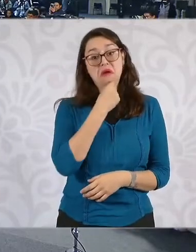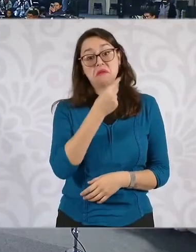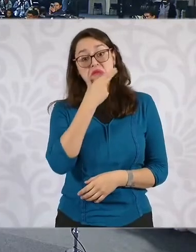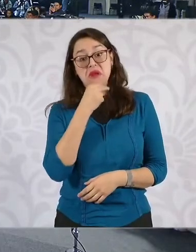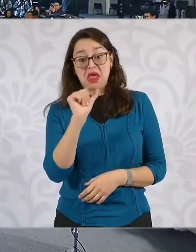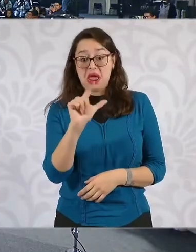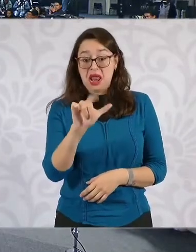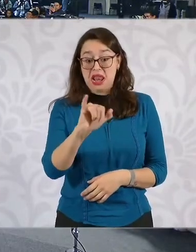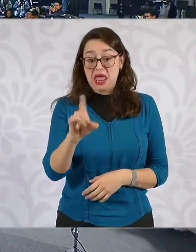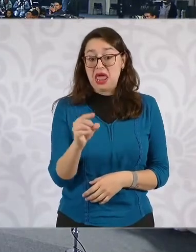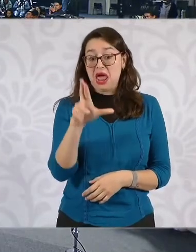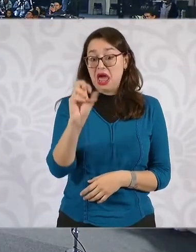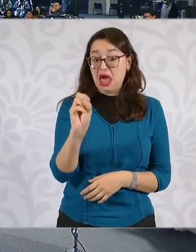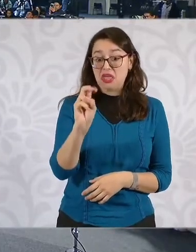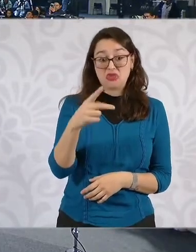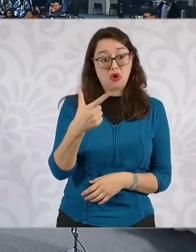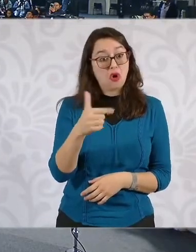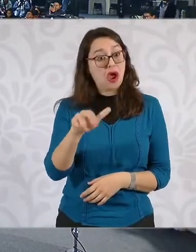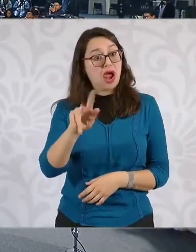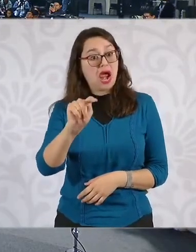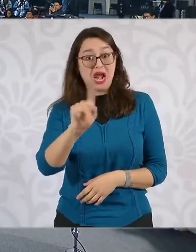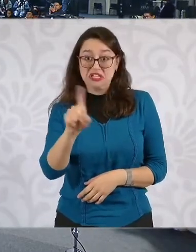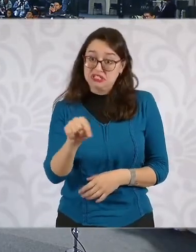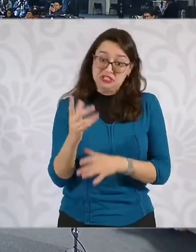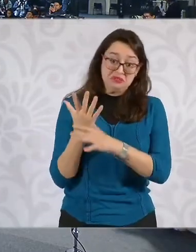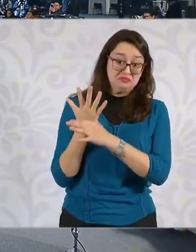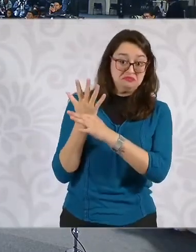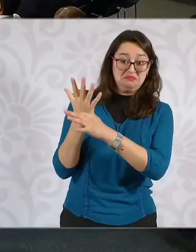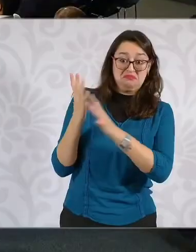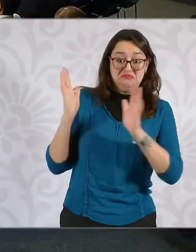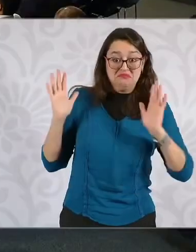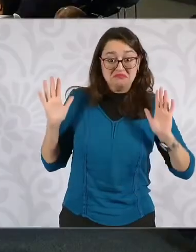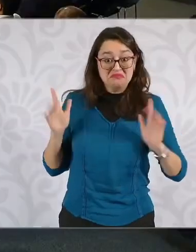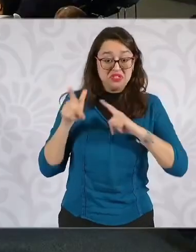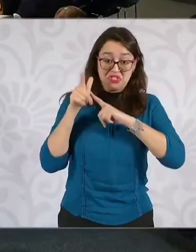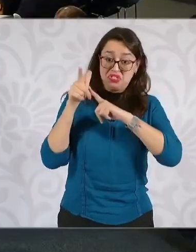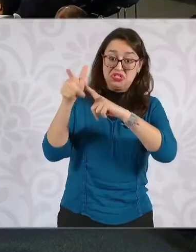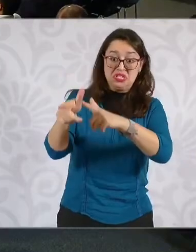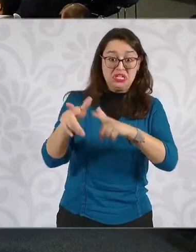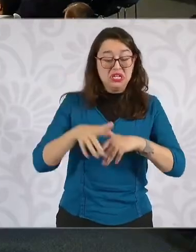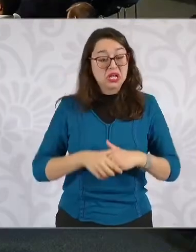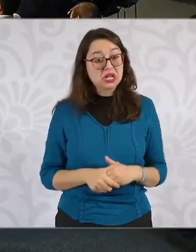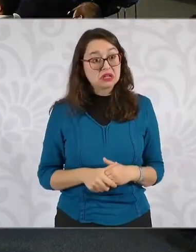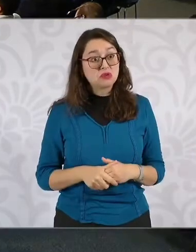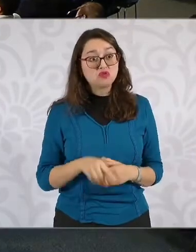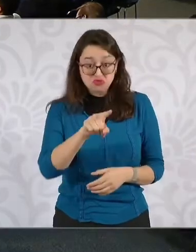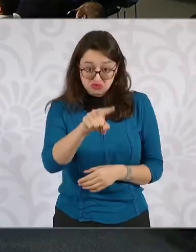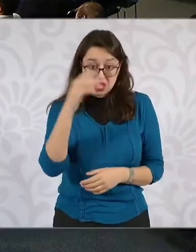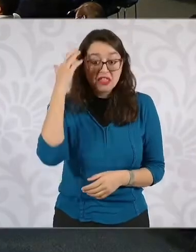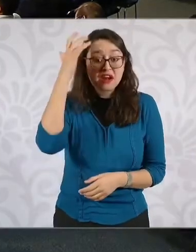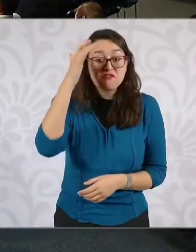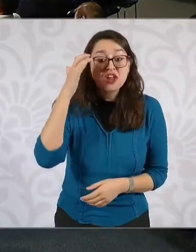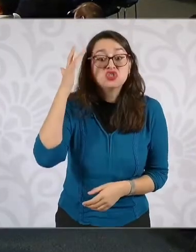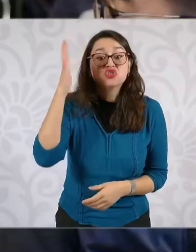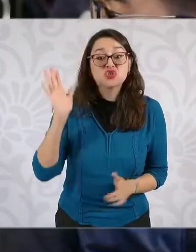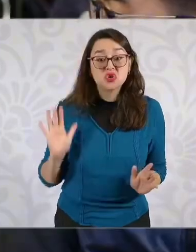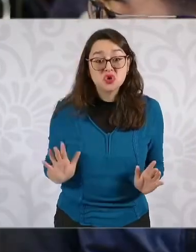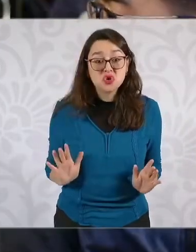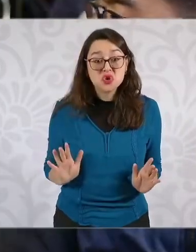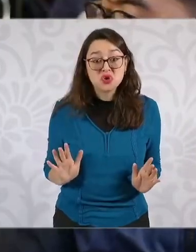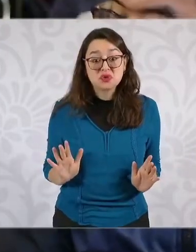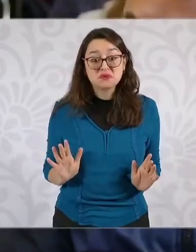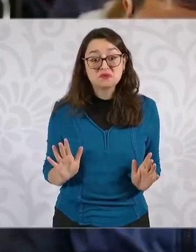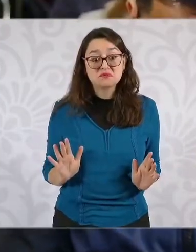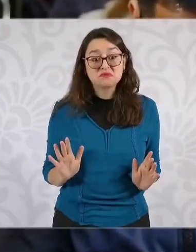ahí. También ahí está Lili Telles. Son socios. Marco Cortés, todos esos panistas como Kenia López